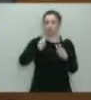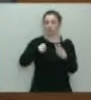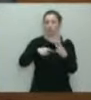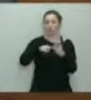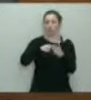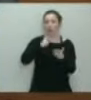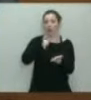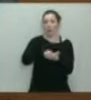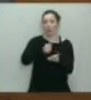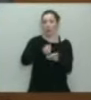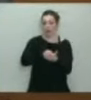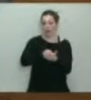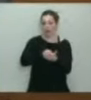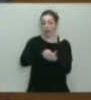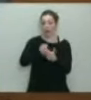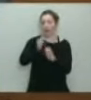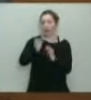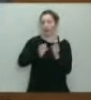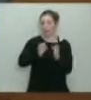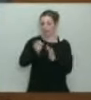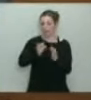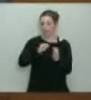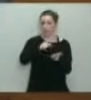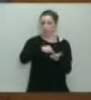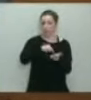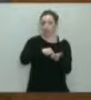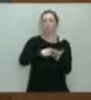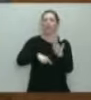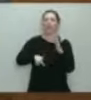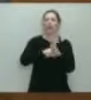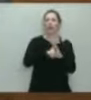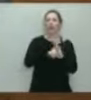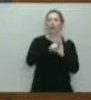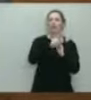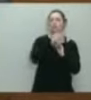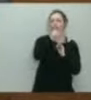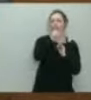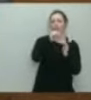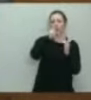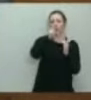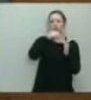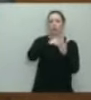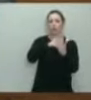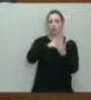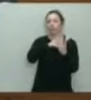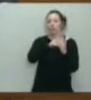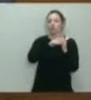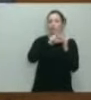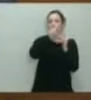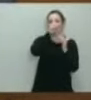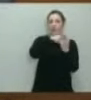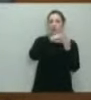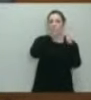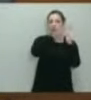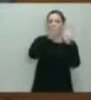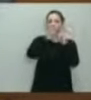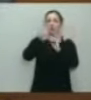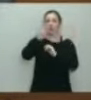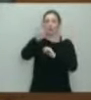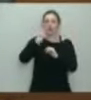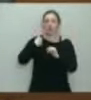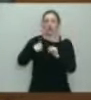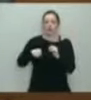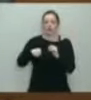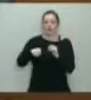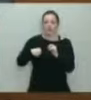saneamiento desarrollado en la Ley 1/94 de 21 de febrero. Se suprimía la exención para